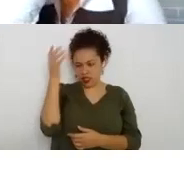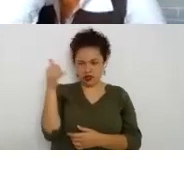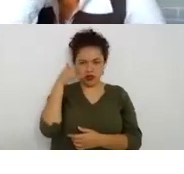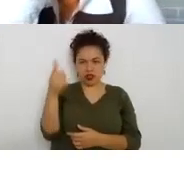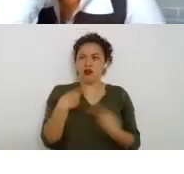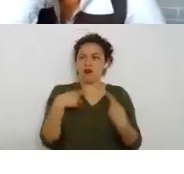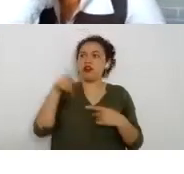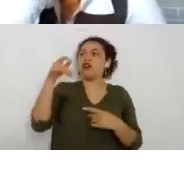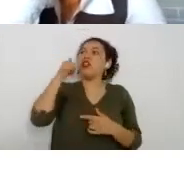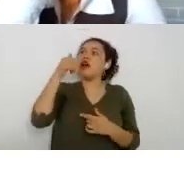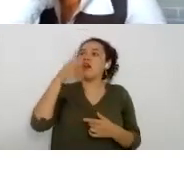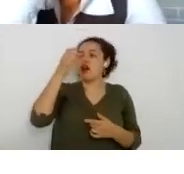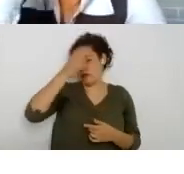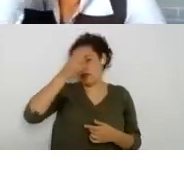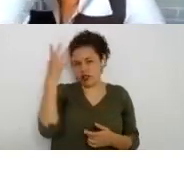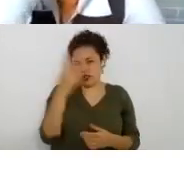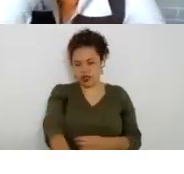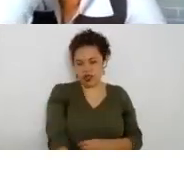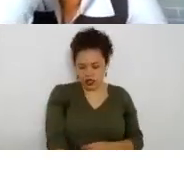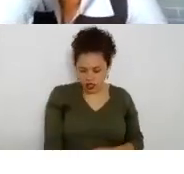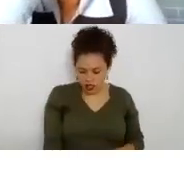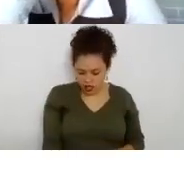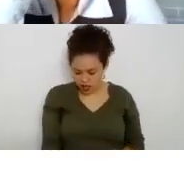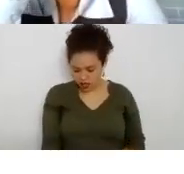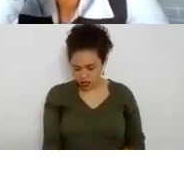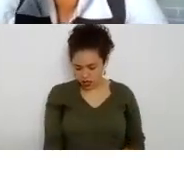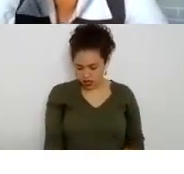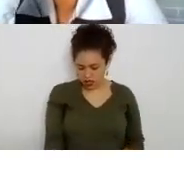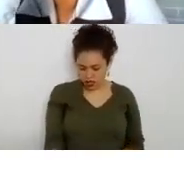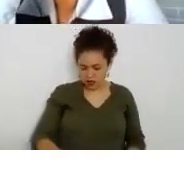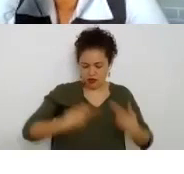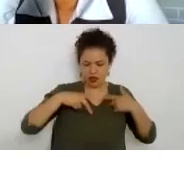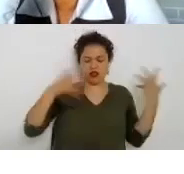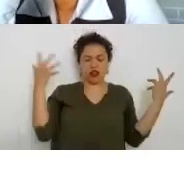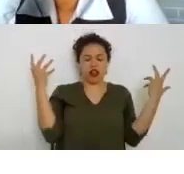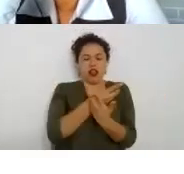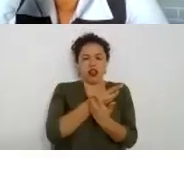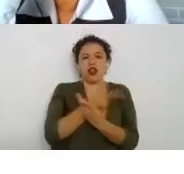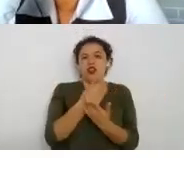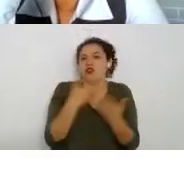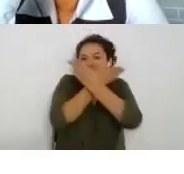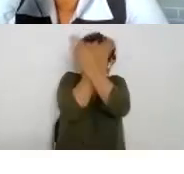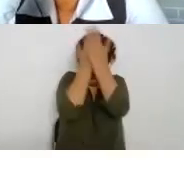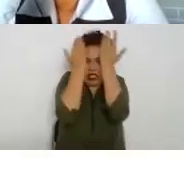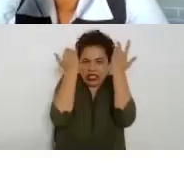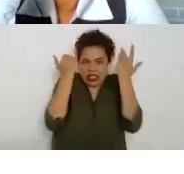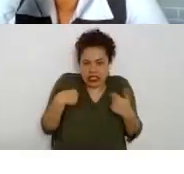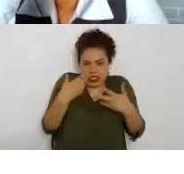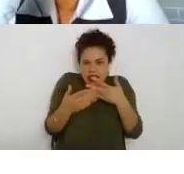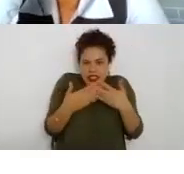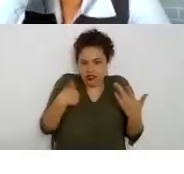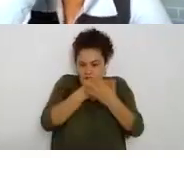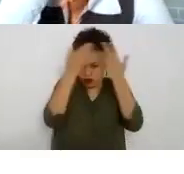que lo llamara, ¿no? La víctima a lo mejor me está cayendo en un estado de shock, ya ahí sí ya no sabría qué hacer. Entonces ahí